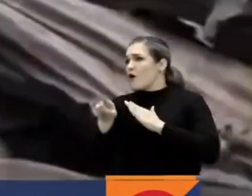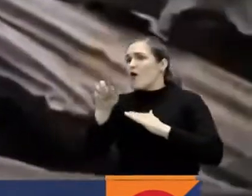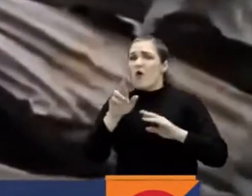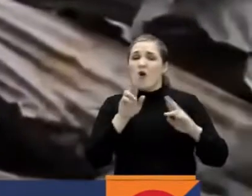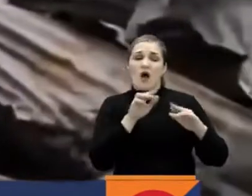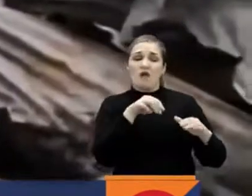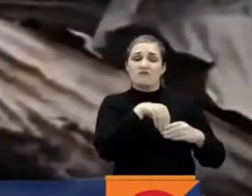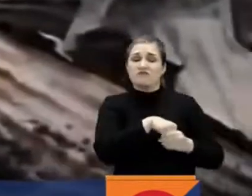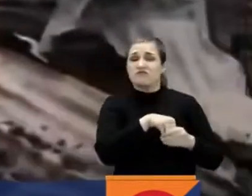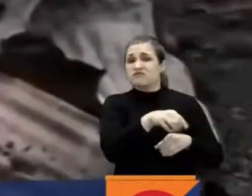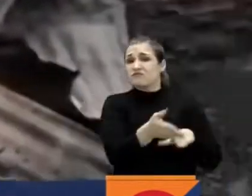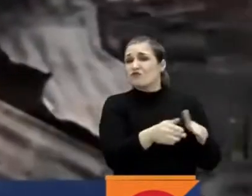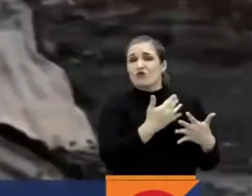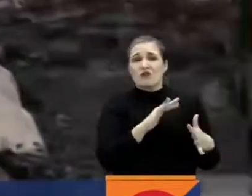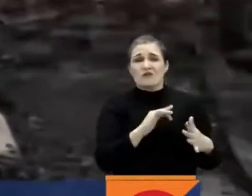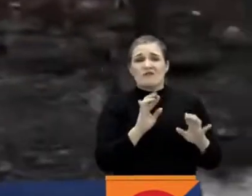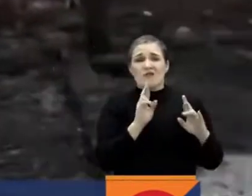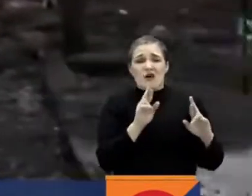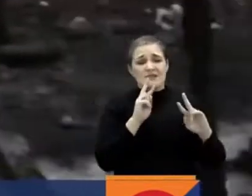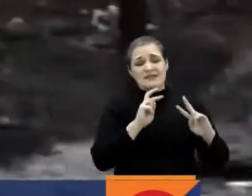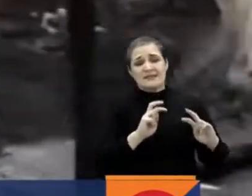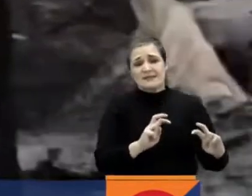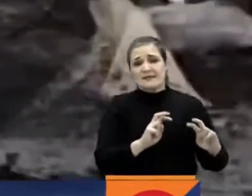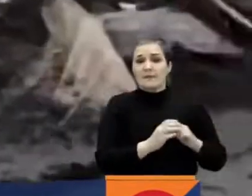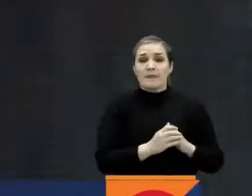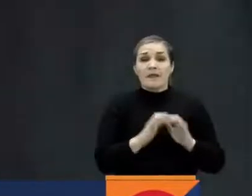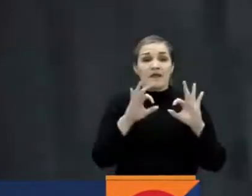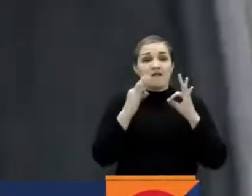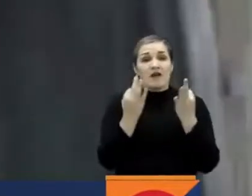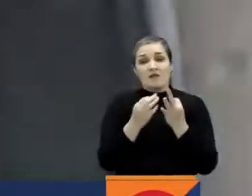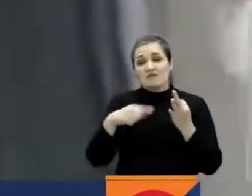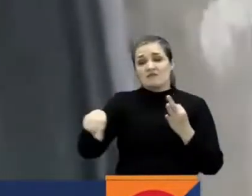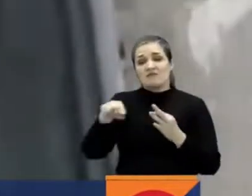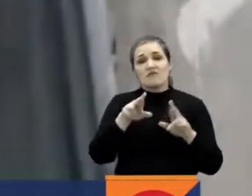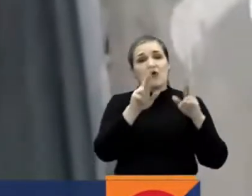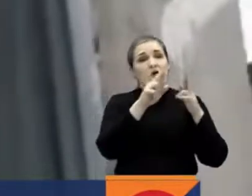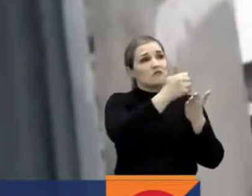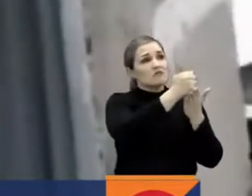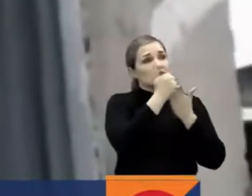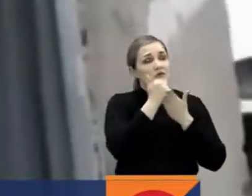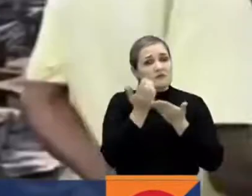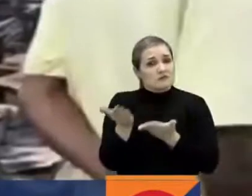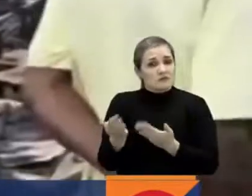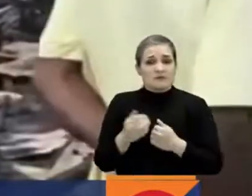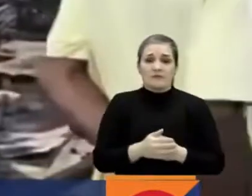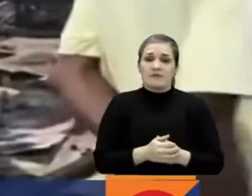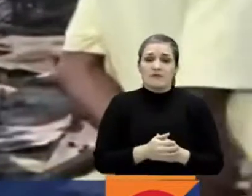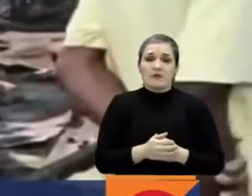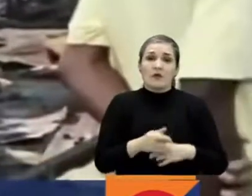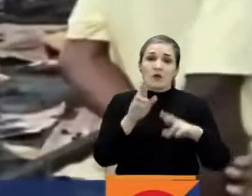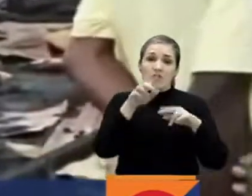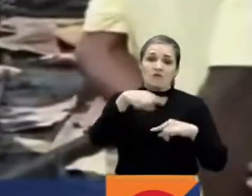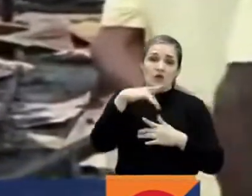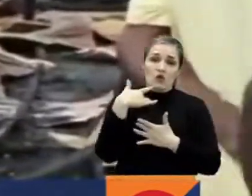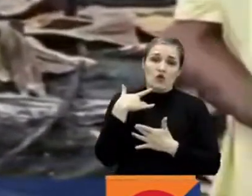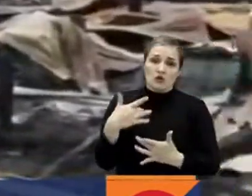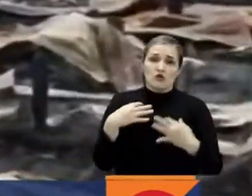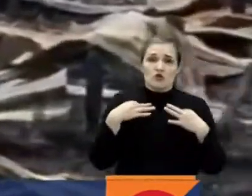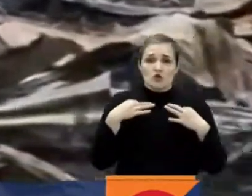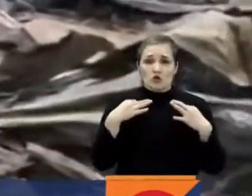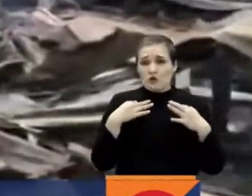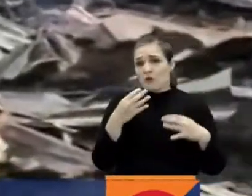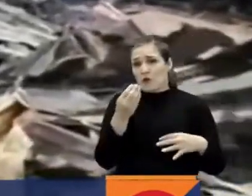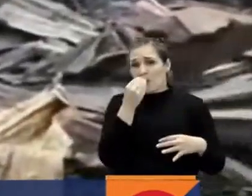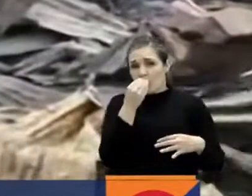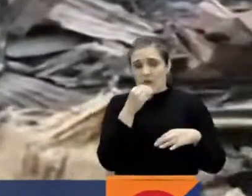víctima más. La comunidad pide ayuda para las familias afectadas. Queremos que si ustedes puedan donar, ya sea ropa,